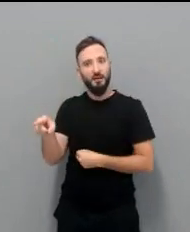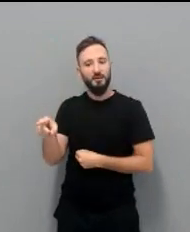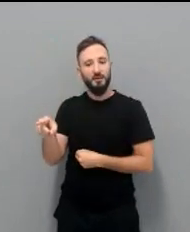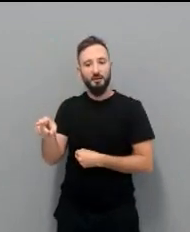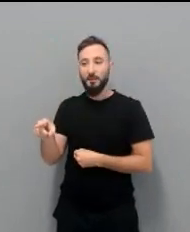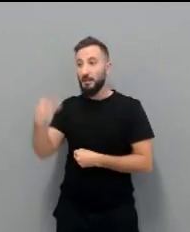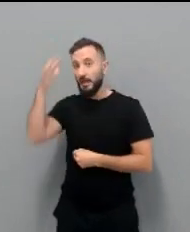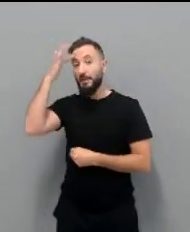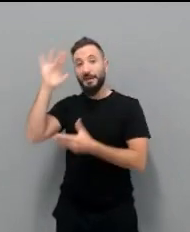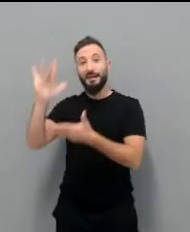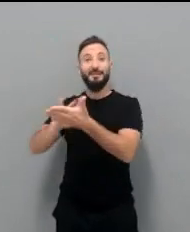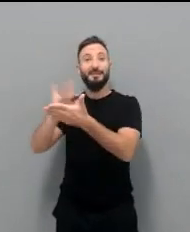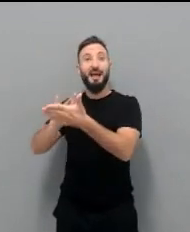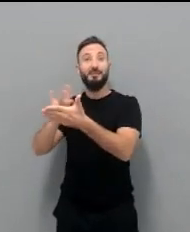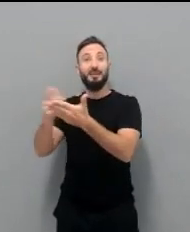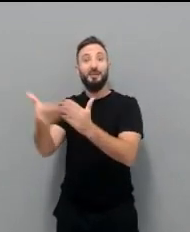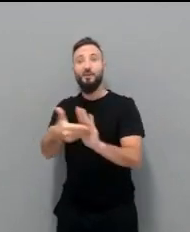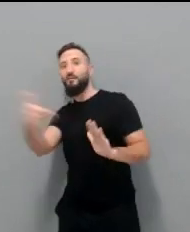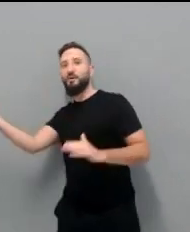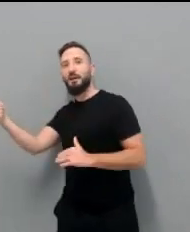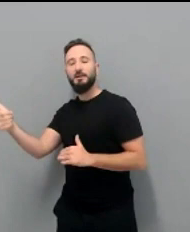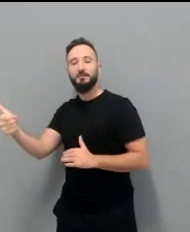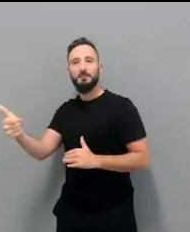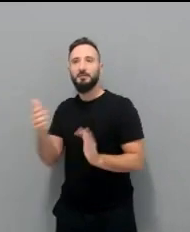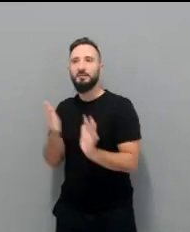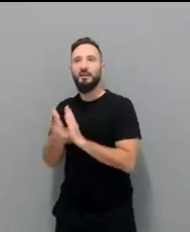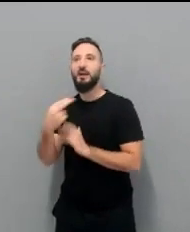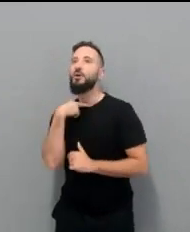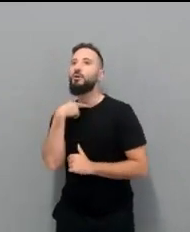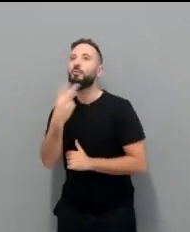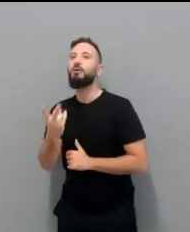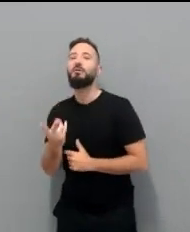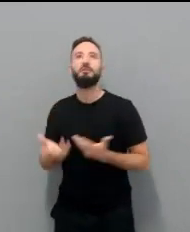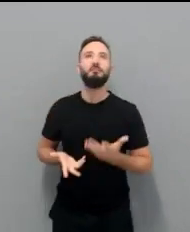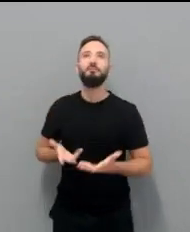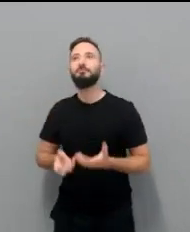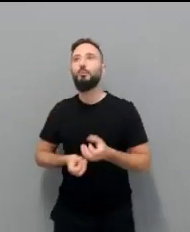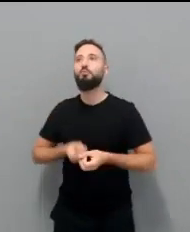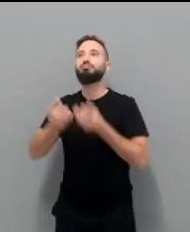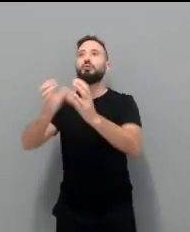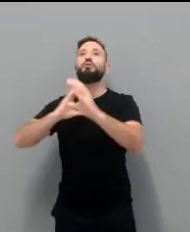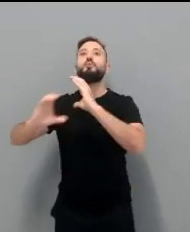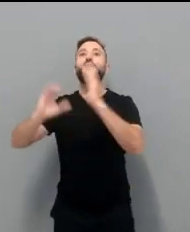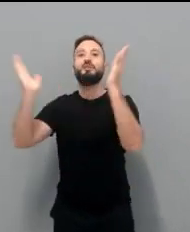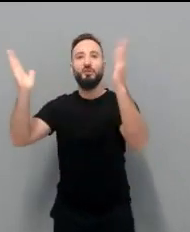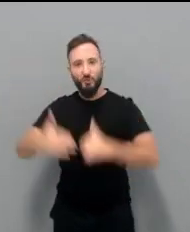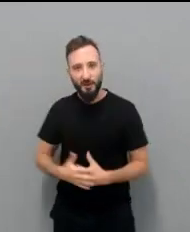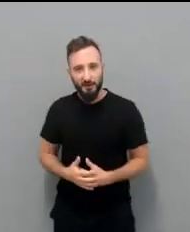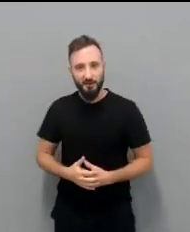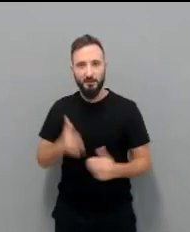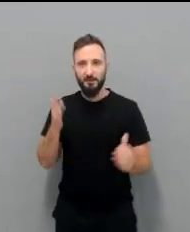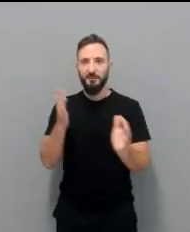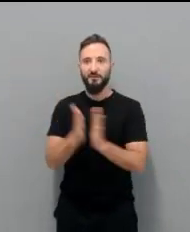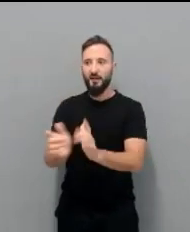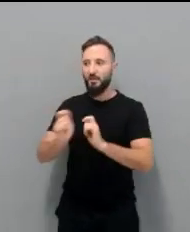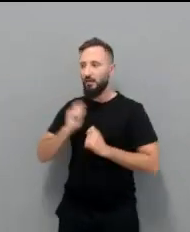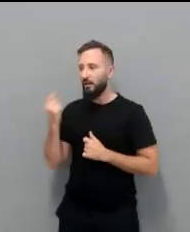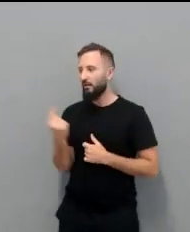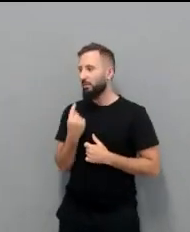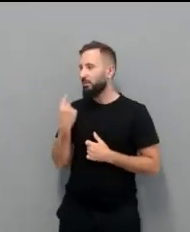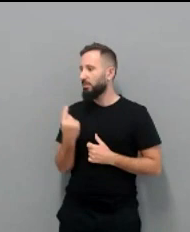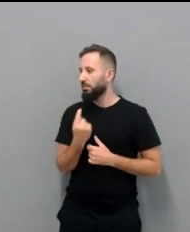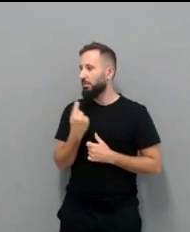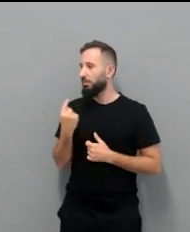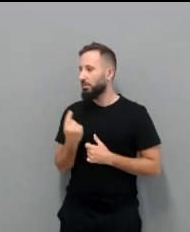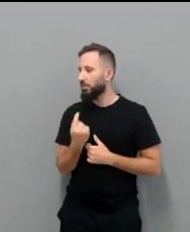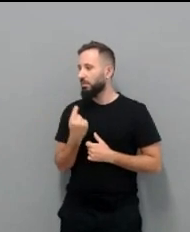le quitas esa pantalla o ese sistema, le estás quitando toda la oportunidad de comunicación que tiene. O sea, le estás aislando